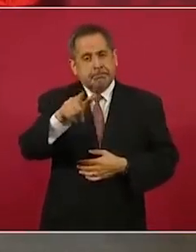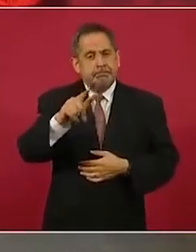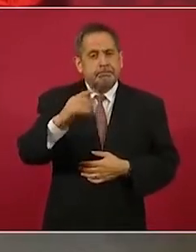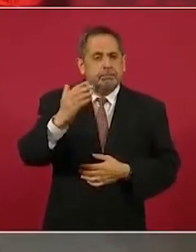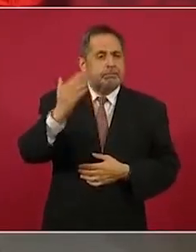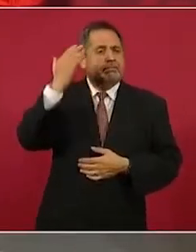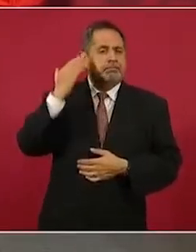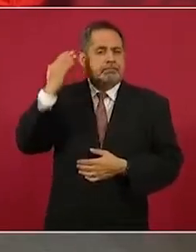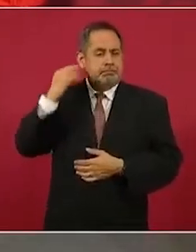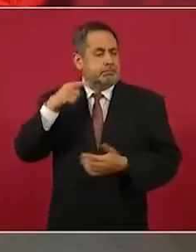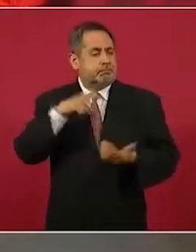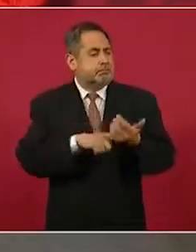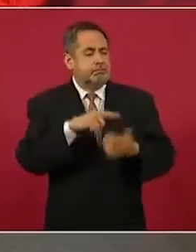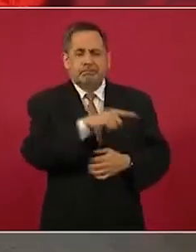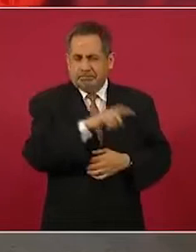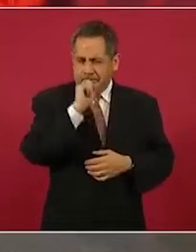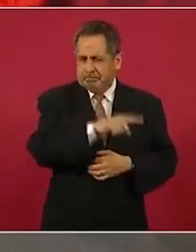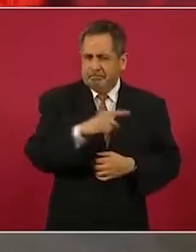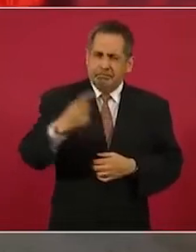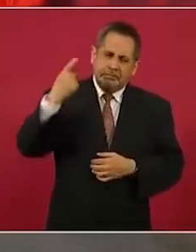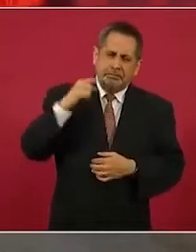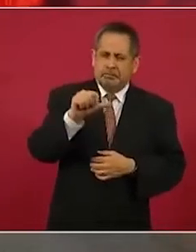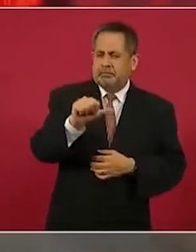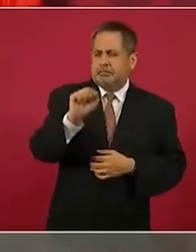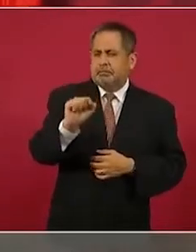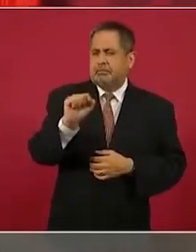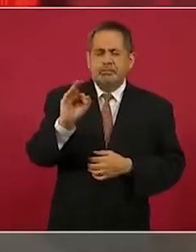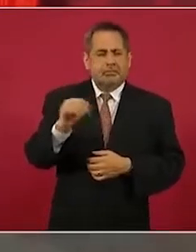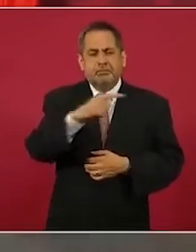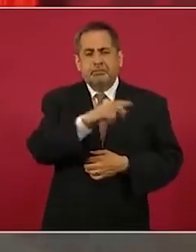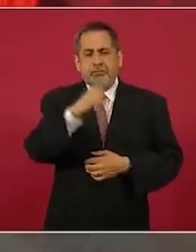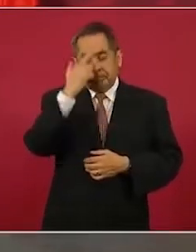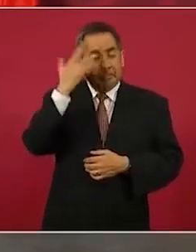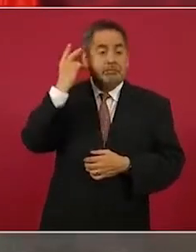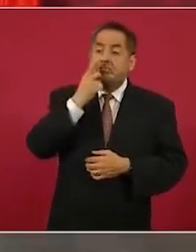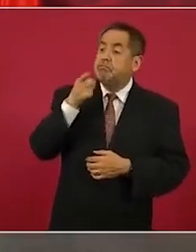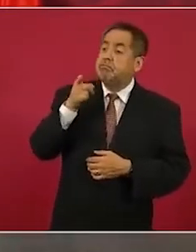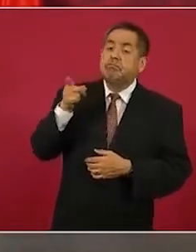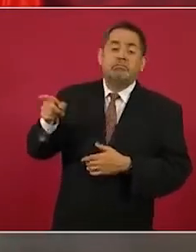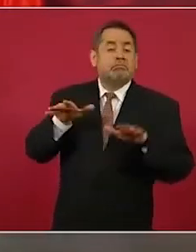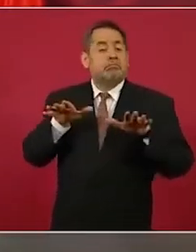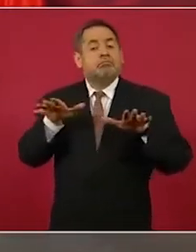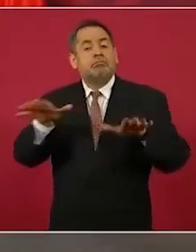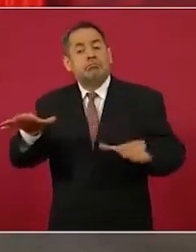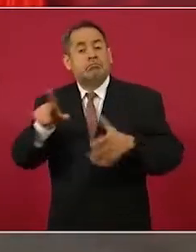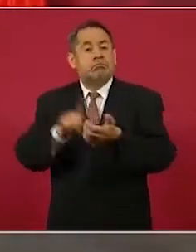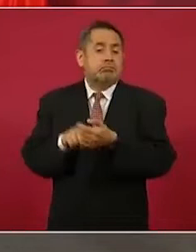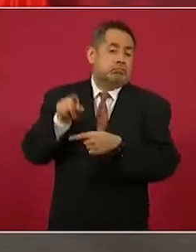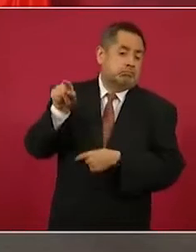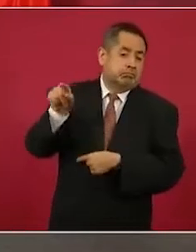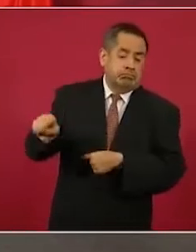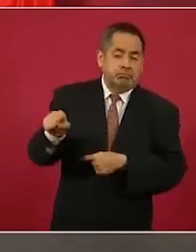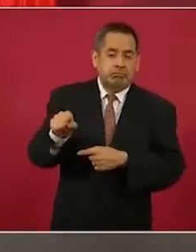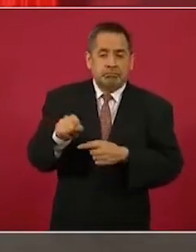Recuerden ustedes de cómo llegaron a decir de la Auditoría Superior de la Federación que